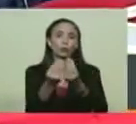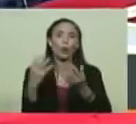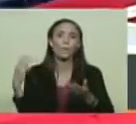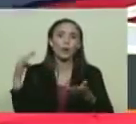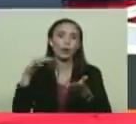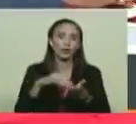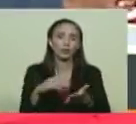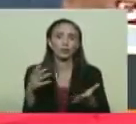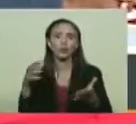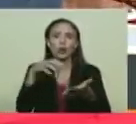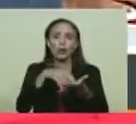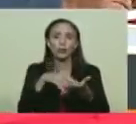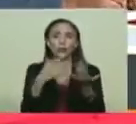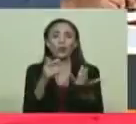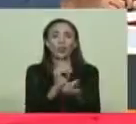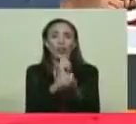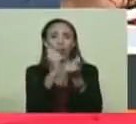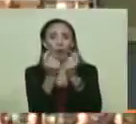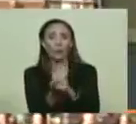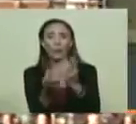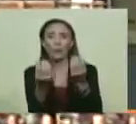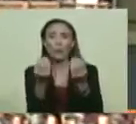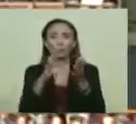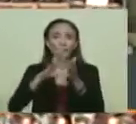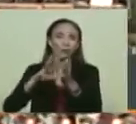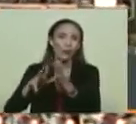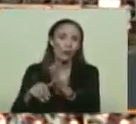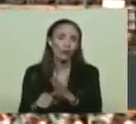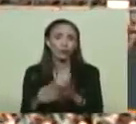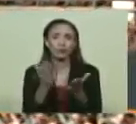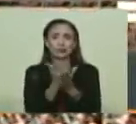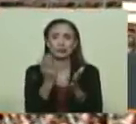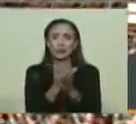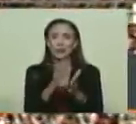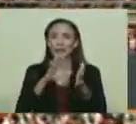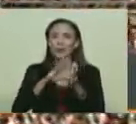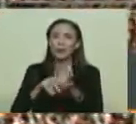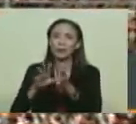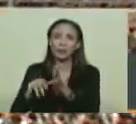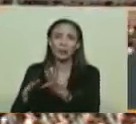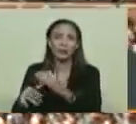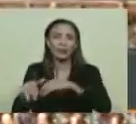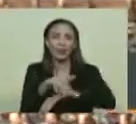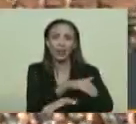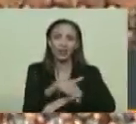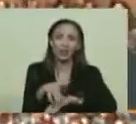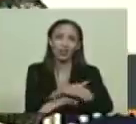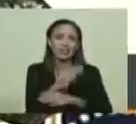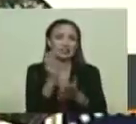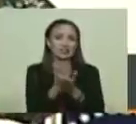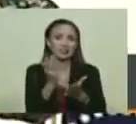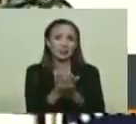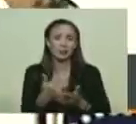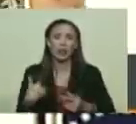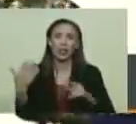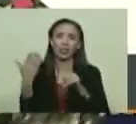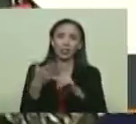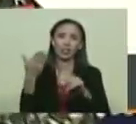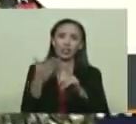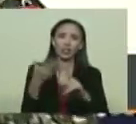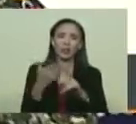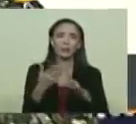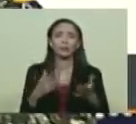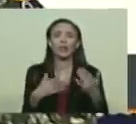porque Miranda se convirtió en un centro de delito nacional, universal. De Miranda van a atacar